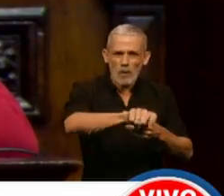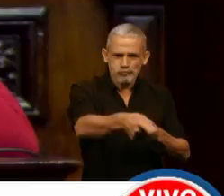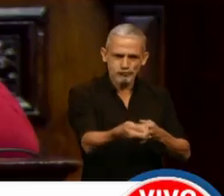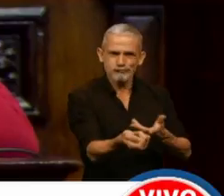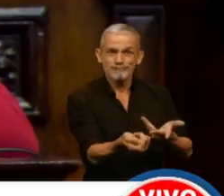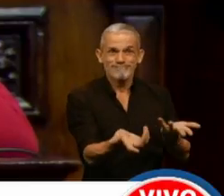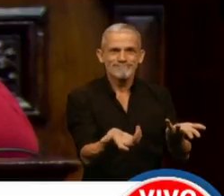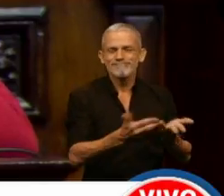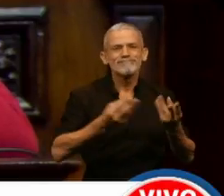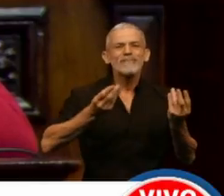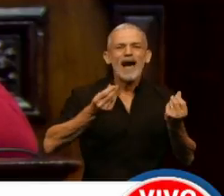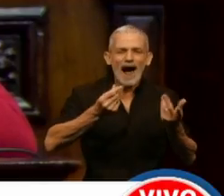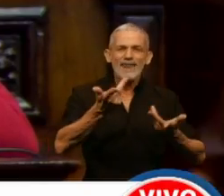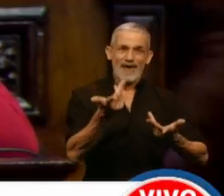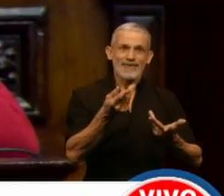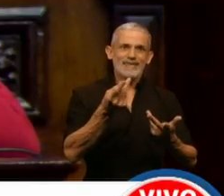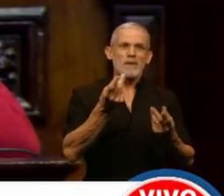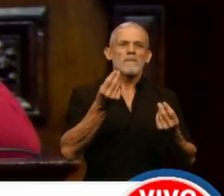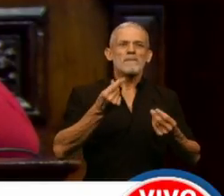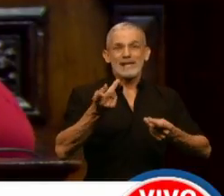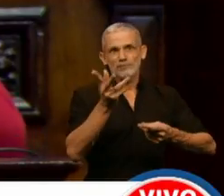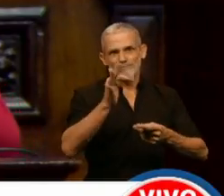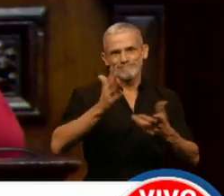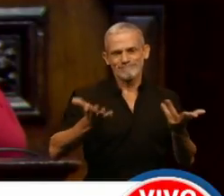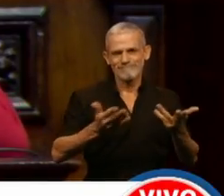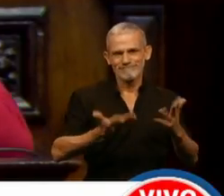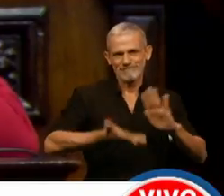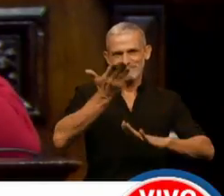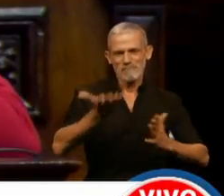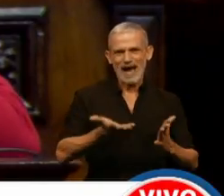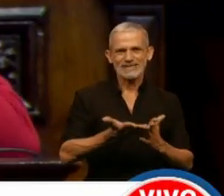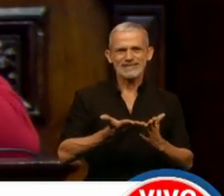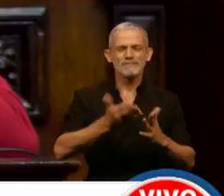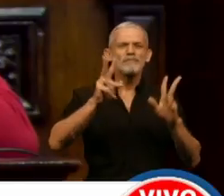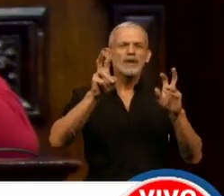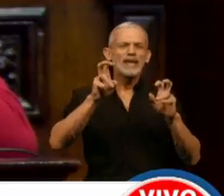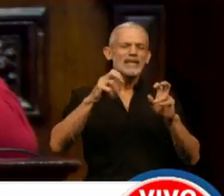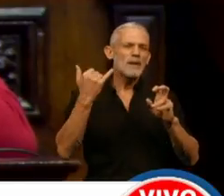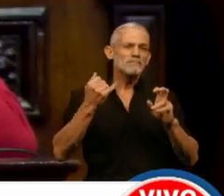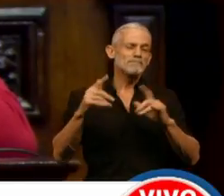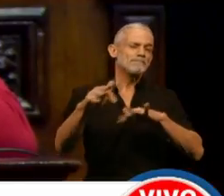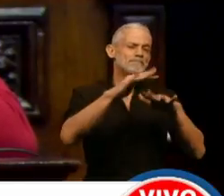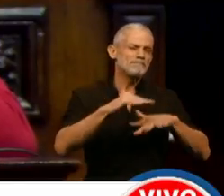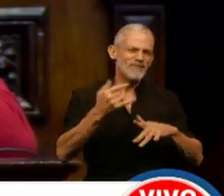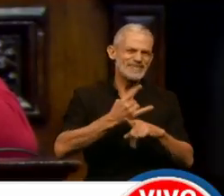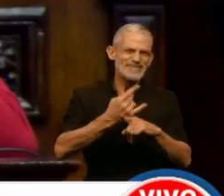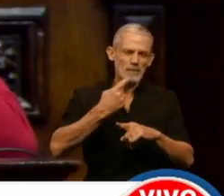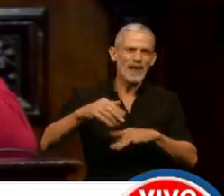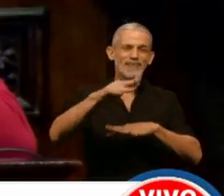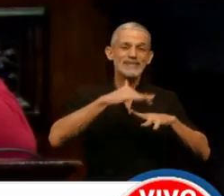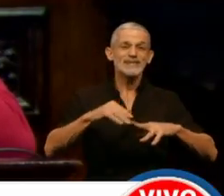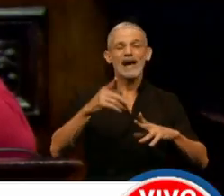repercute en la calidad y en las condiciones de nuestra vida cotidiana hay una cuestión que por ahí se habla mucho que tiene que ver con esta